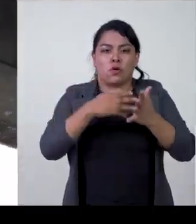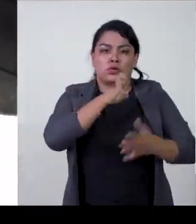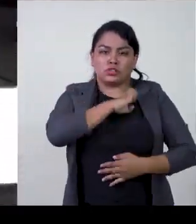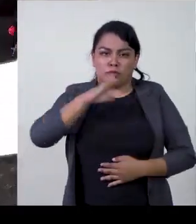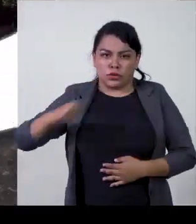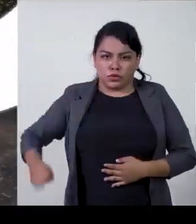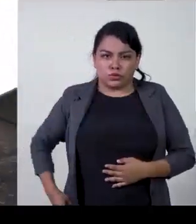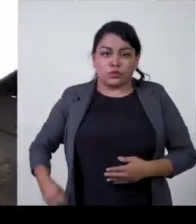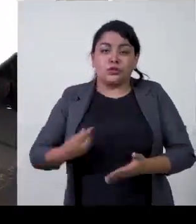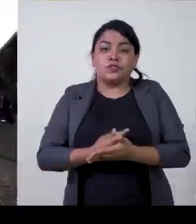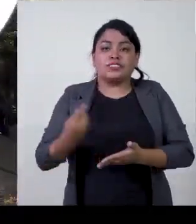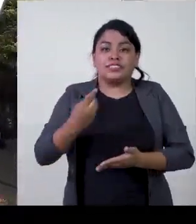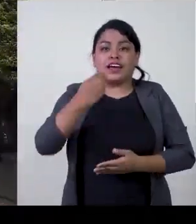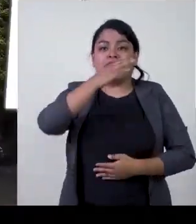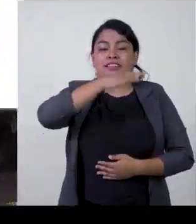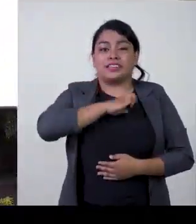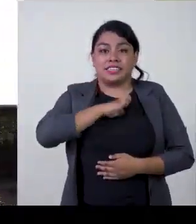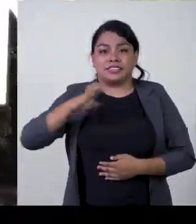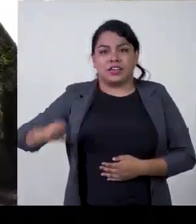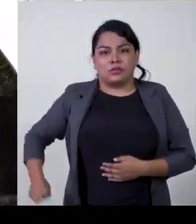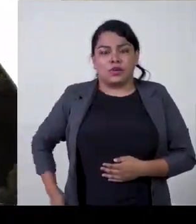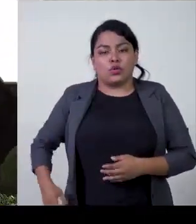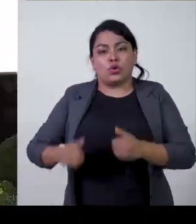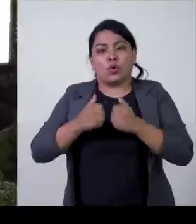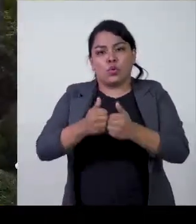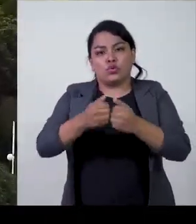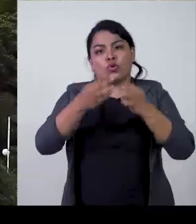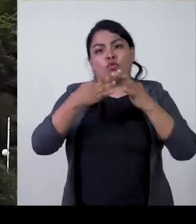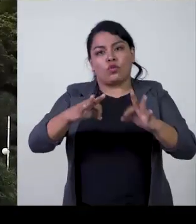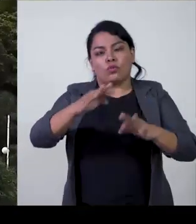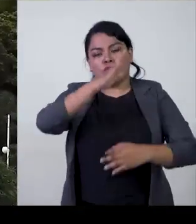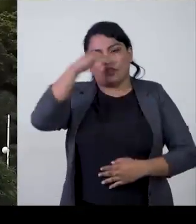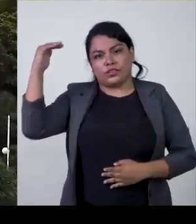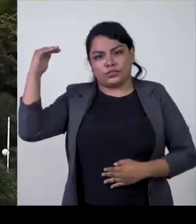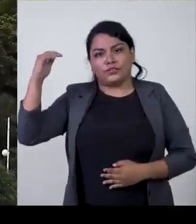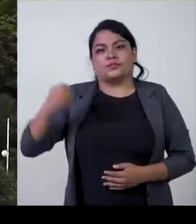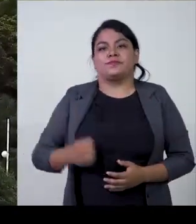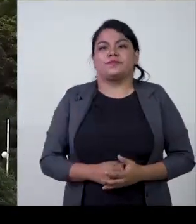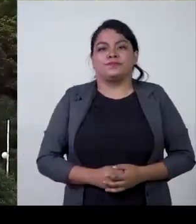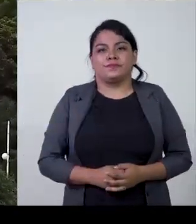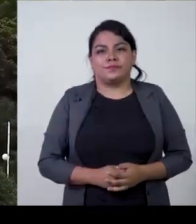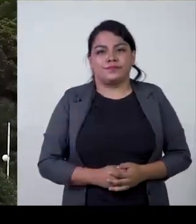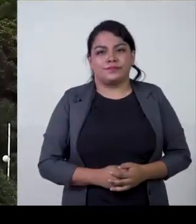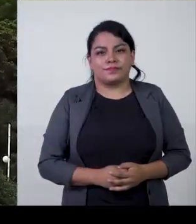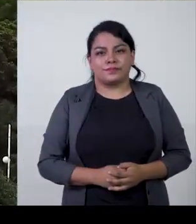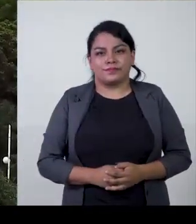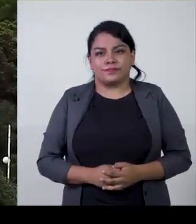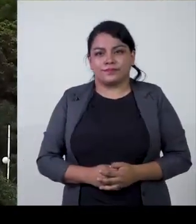Pueblo salvadoreño y Universidad de El Salvador, juntos formando nación.